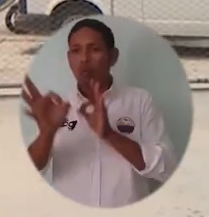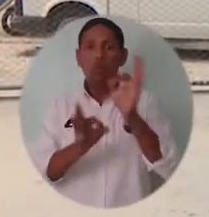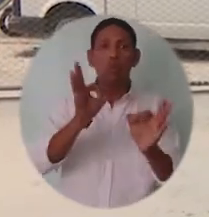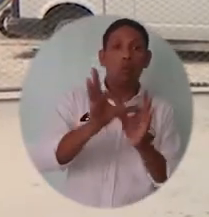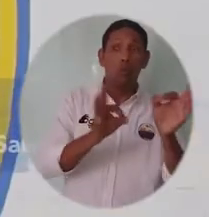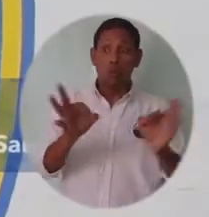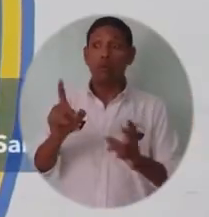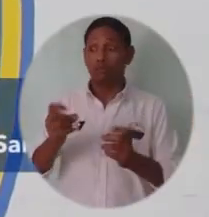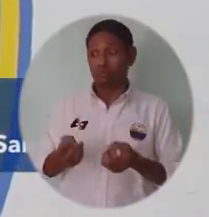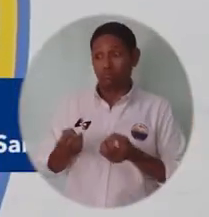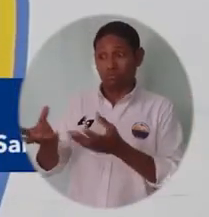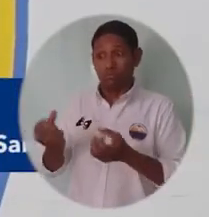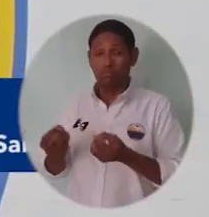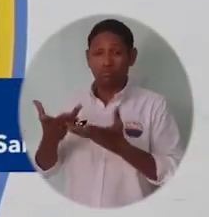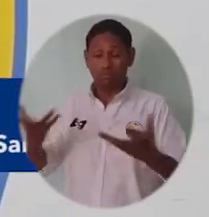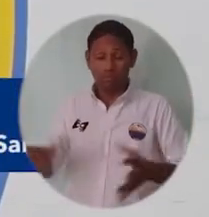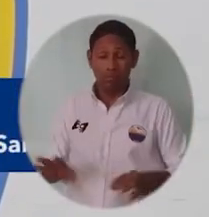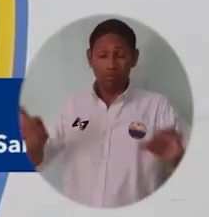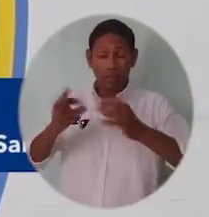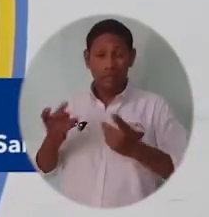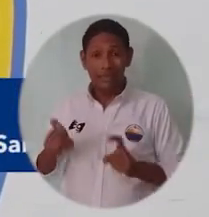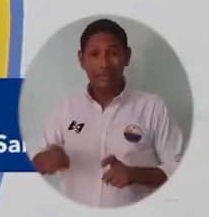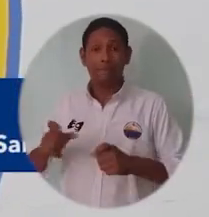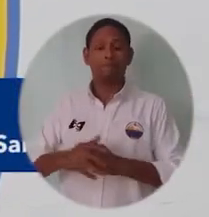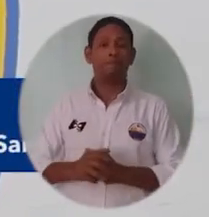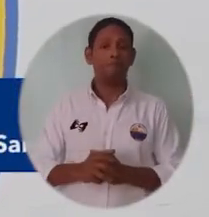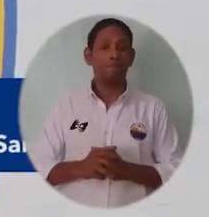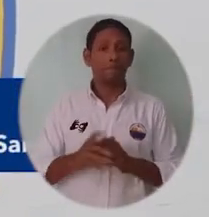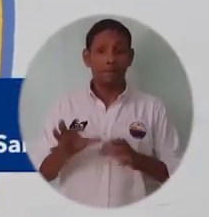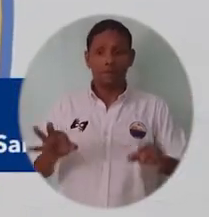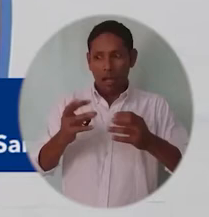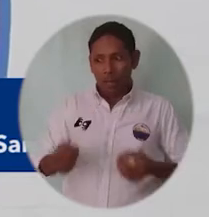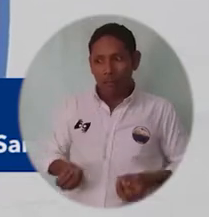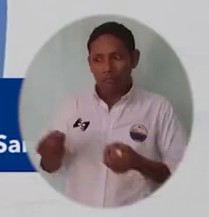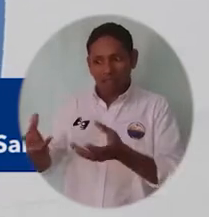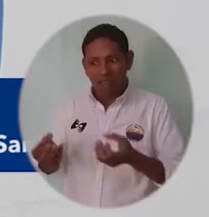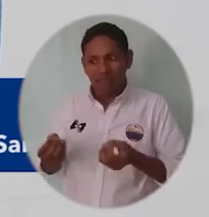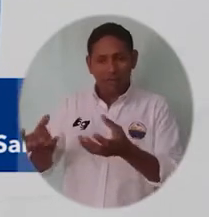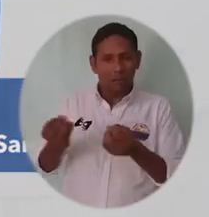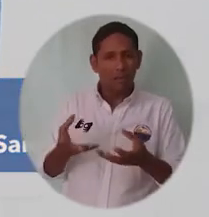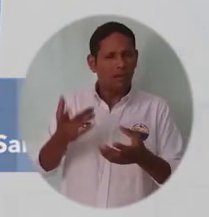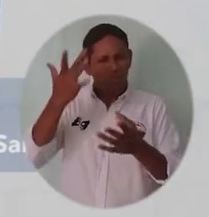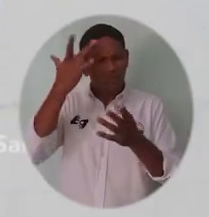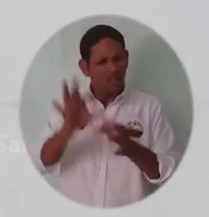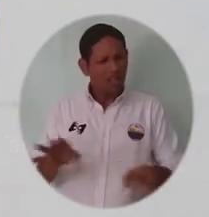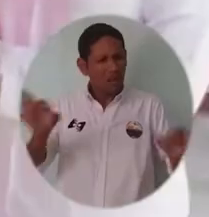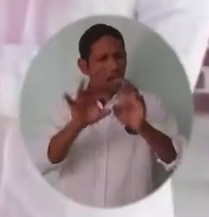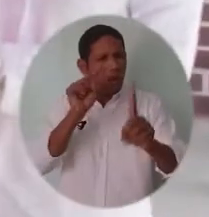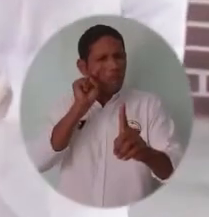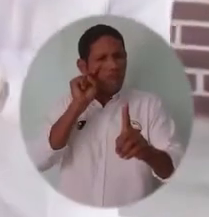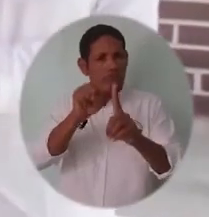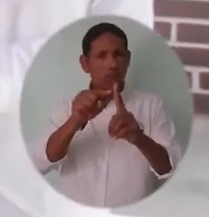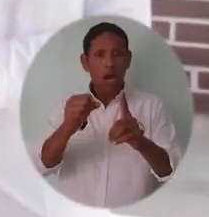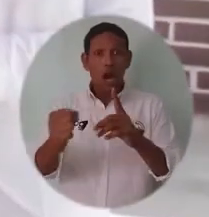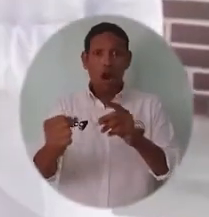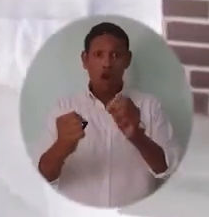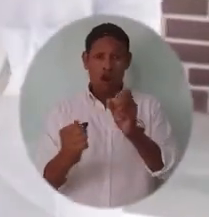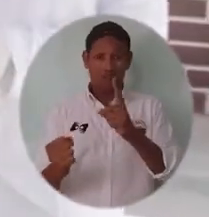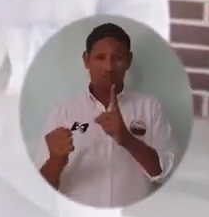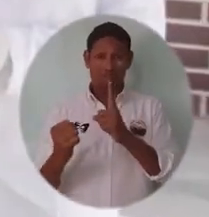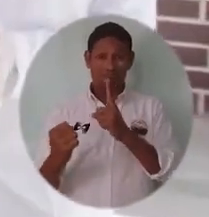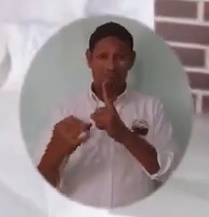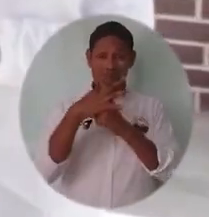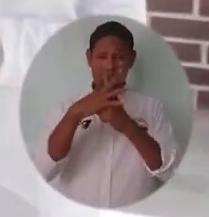la ayuda que nos están ofreciendo en el día de hoy. Cualquier ayuda para nosotros es importante. A